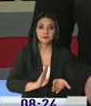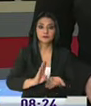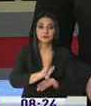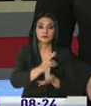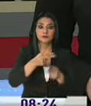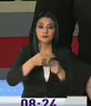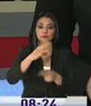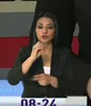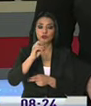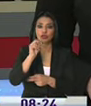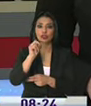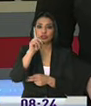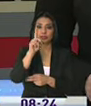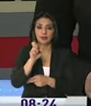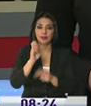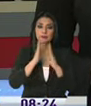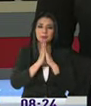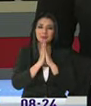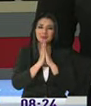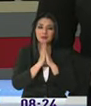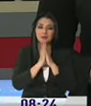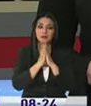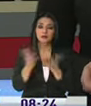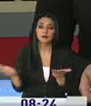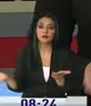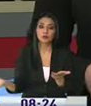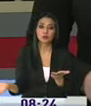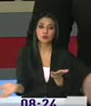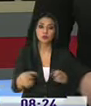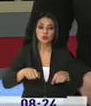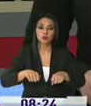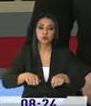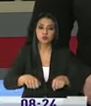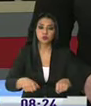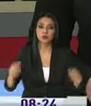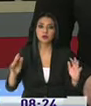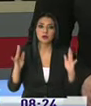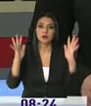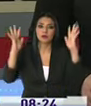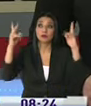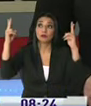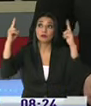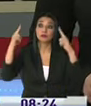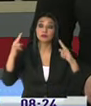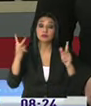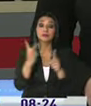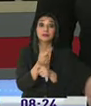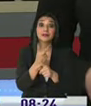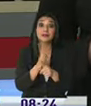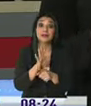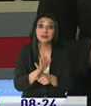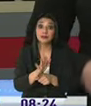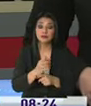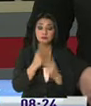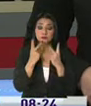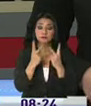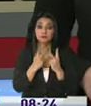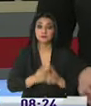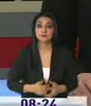sur de Quito, solicitan a las autoridades que se pode y también se tale los árboles que causan un peligro inminente en el sitio.